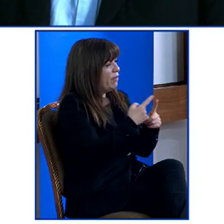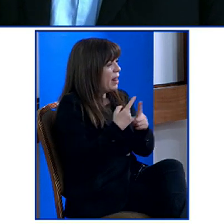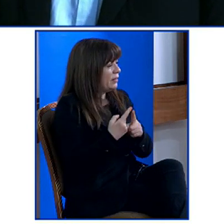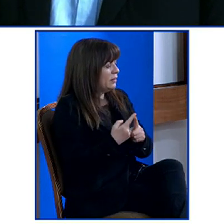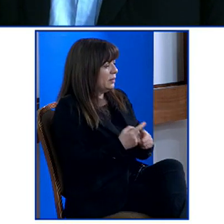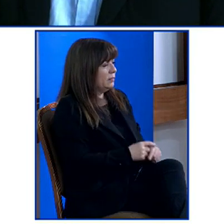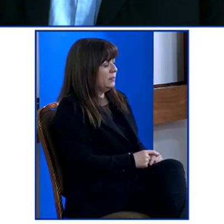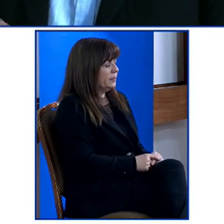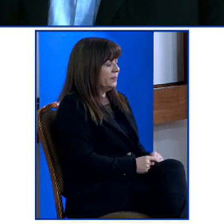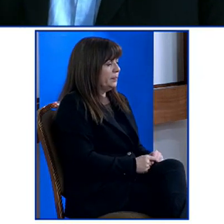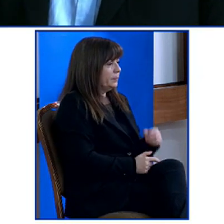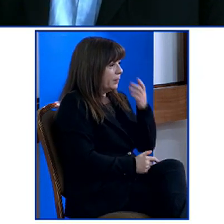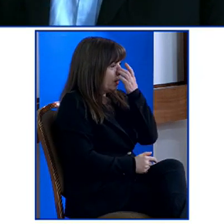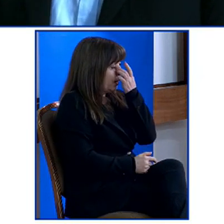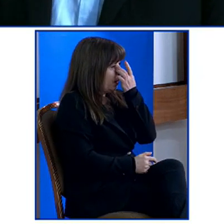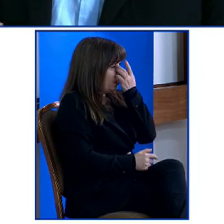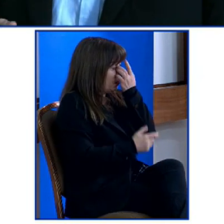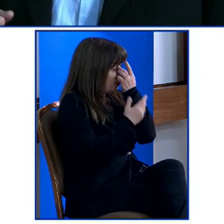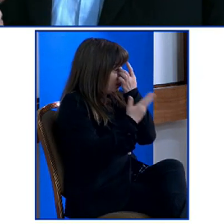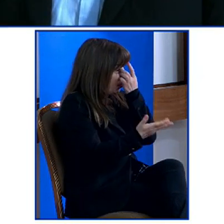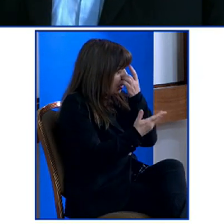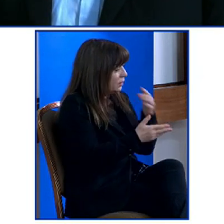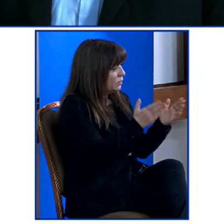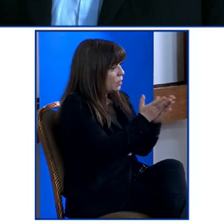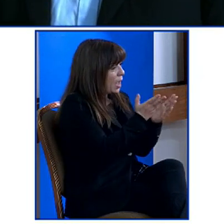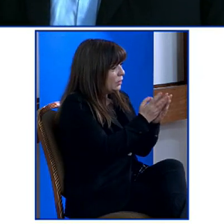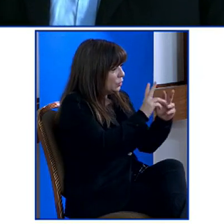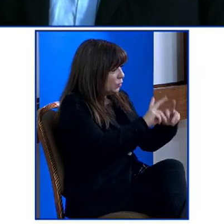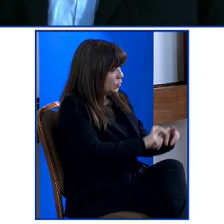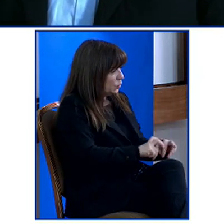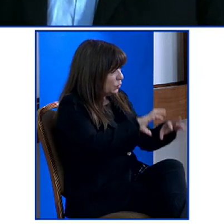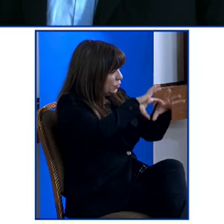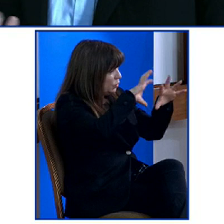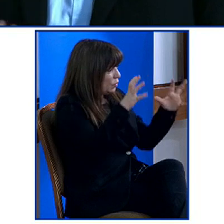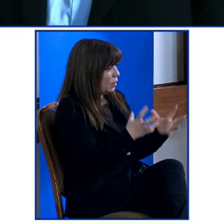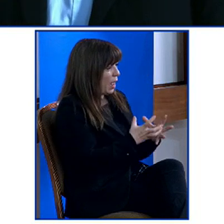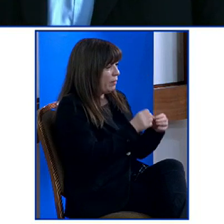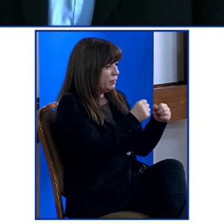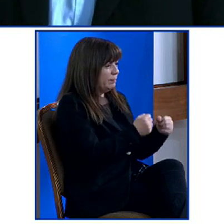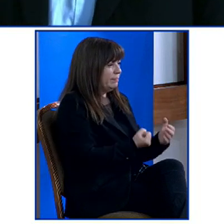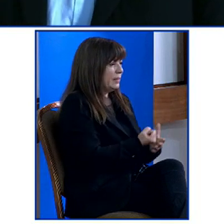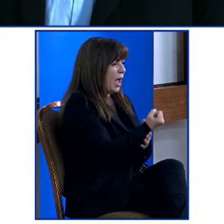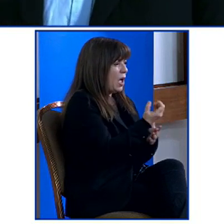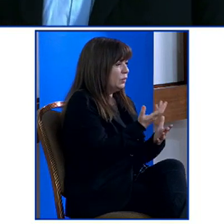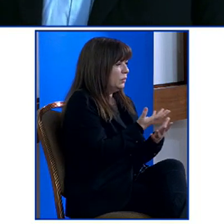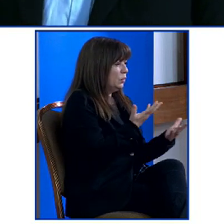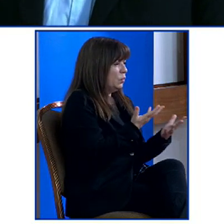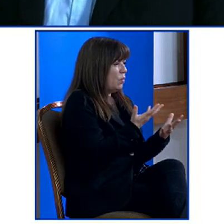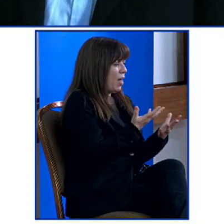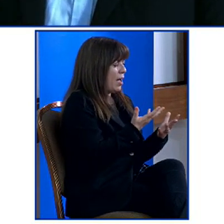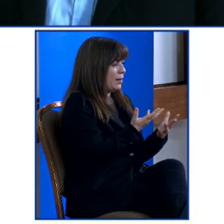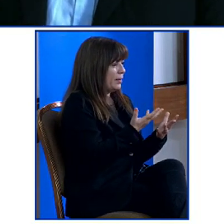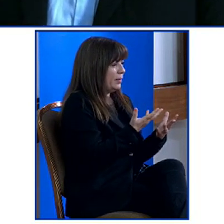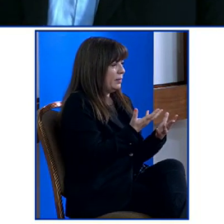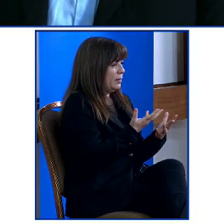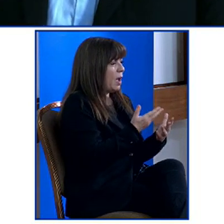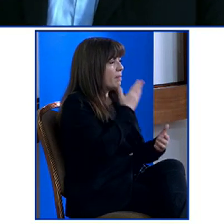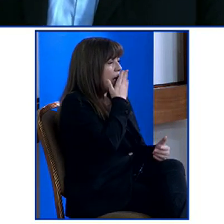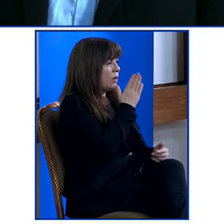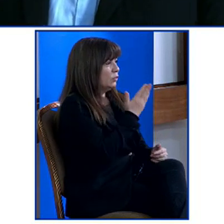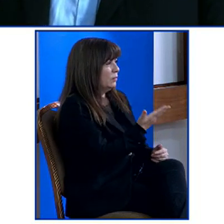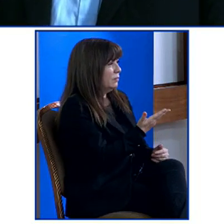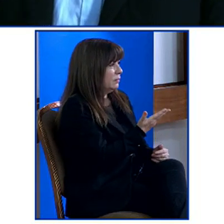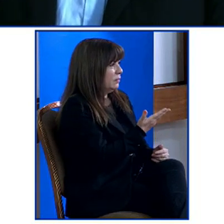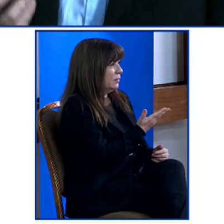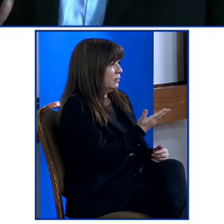metodologías. Es por eso que los estudios realizados a escala global pueden ayudar, o están realmente ahora mismo ayudando, a